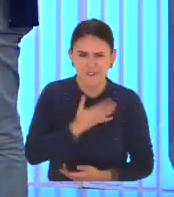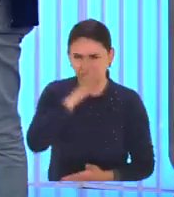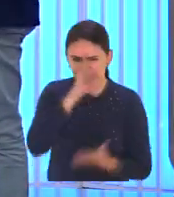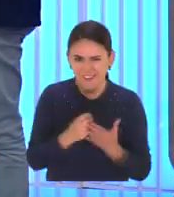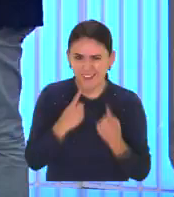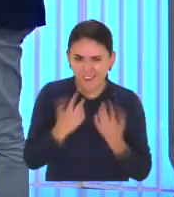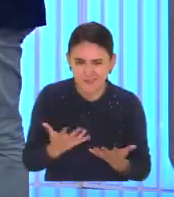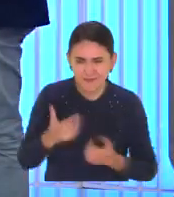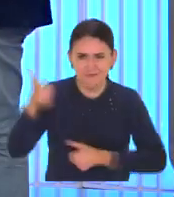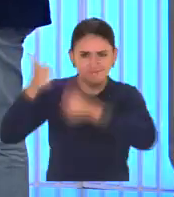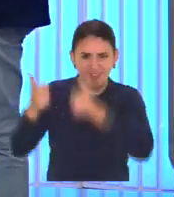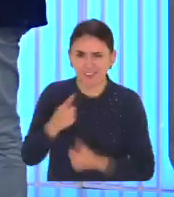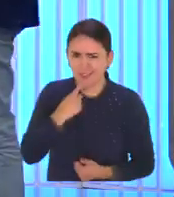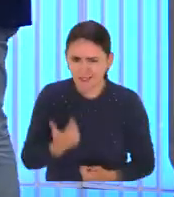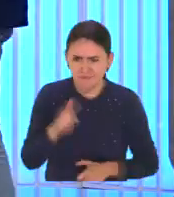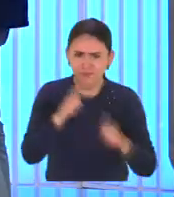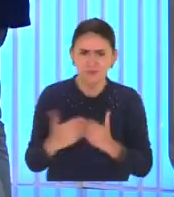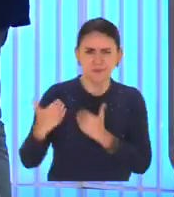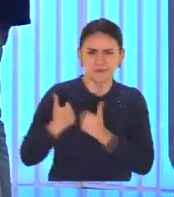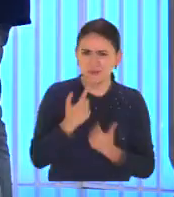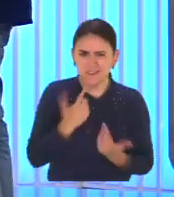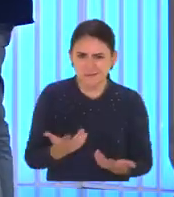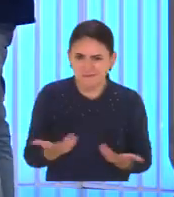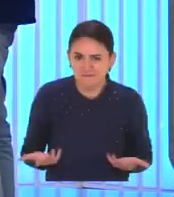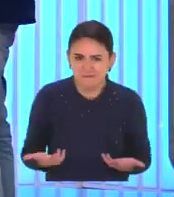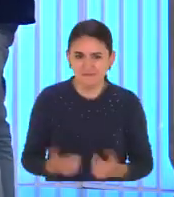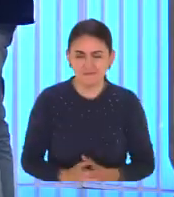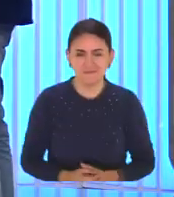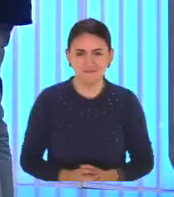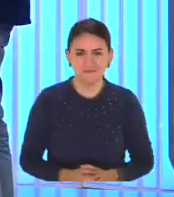autoridades? ¿Qué dicen las personas responsables, Juan?